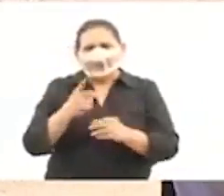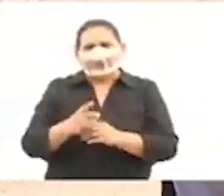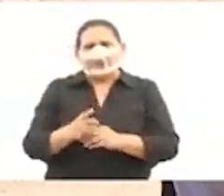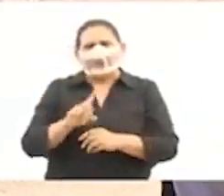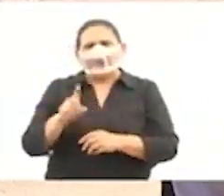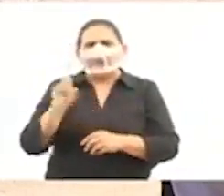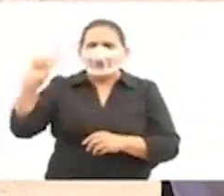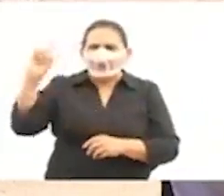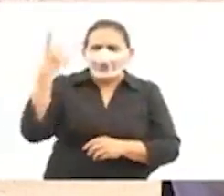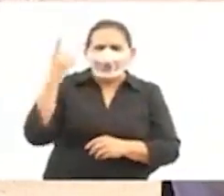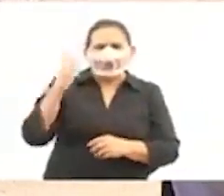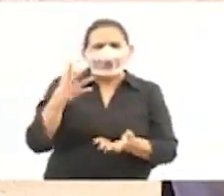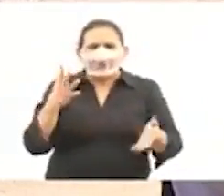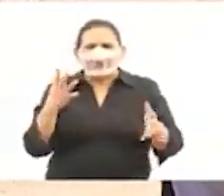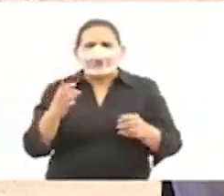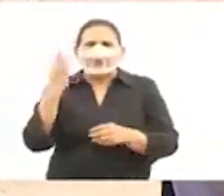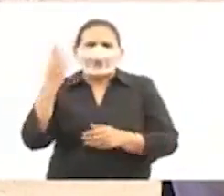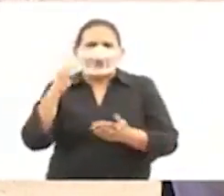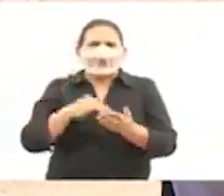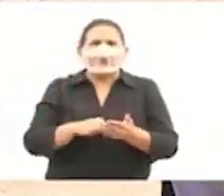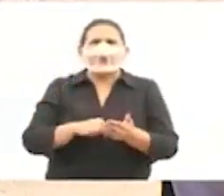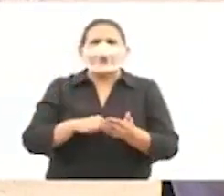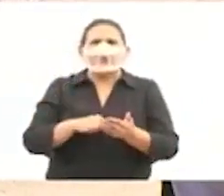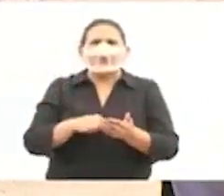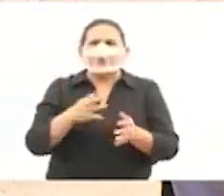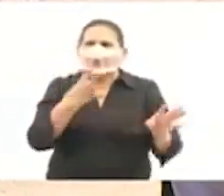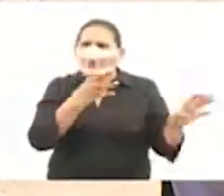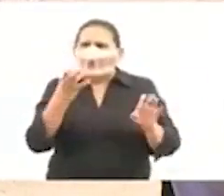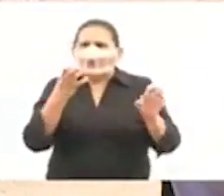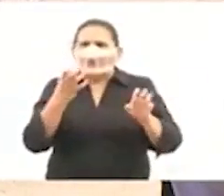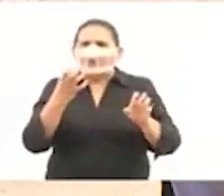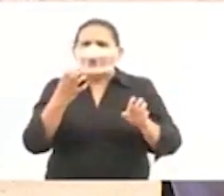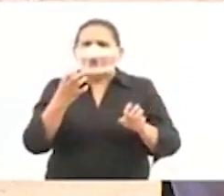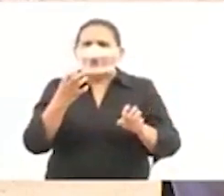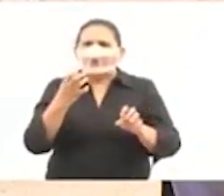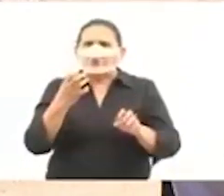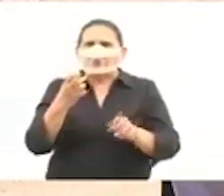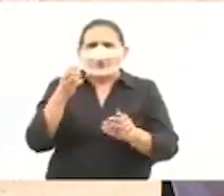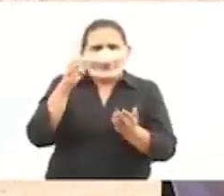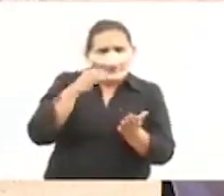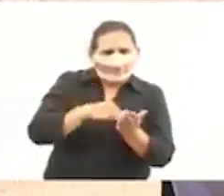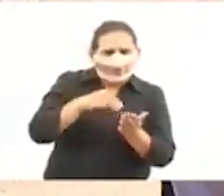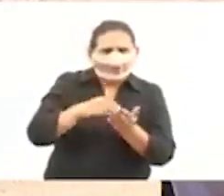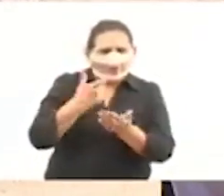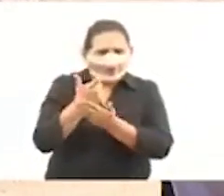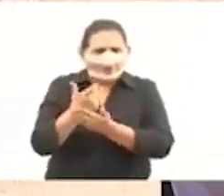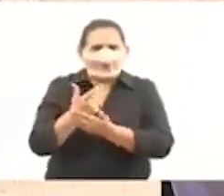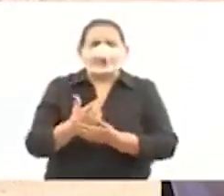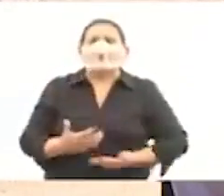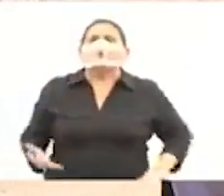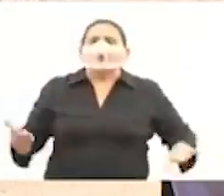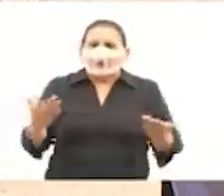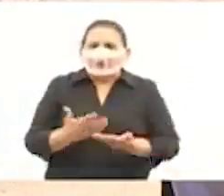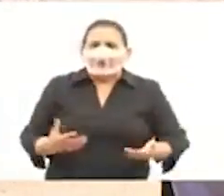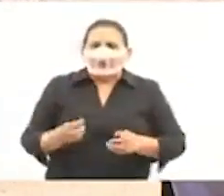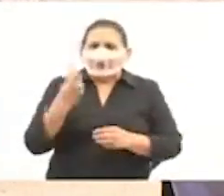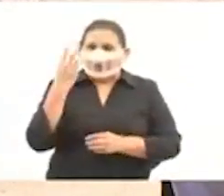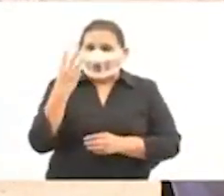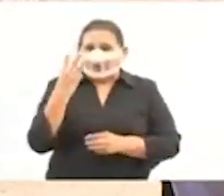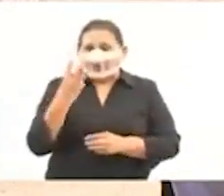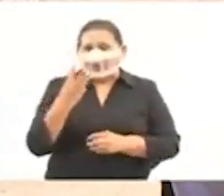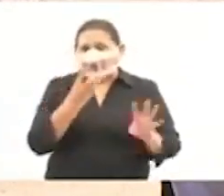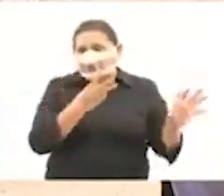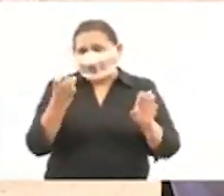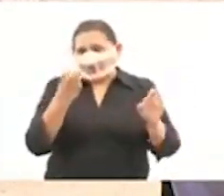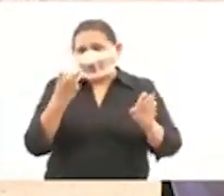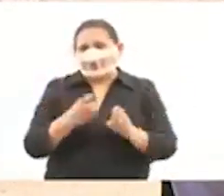menos a 3 mil 400 millones de pesos más menos generó 300 empleos en su etapa de construcción a los